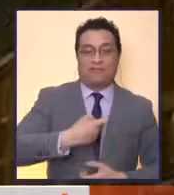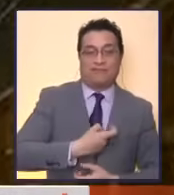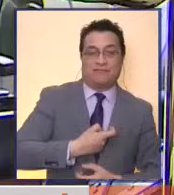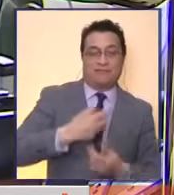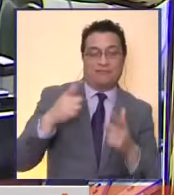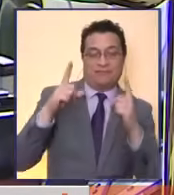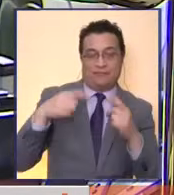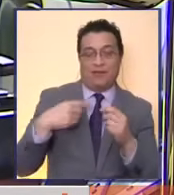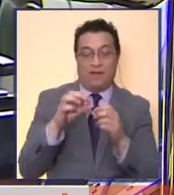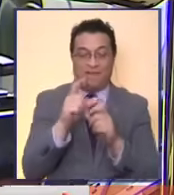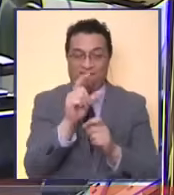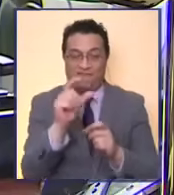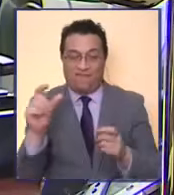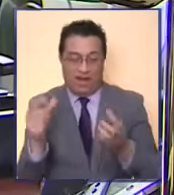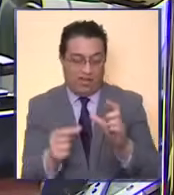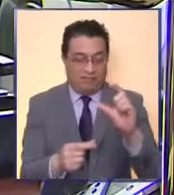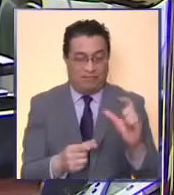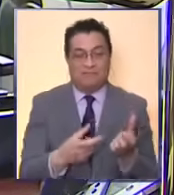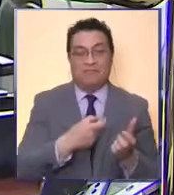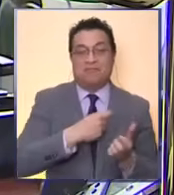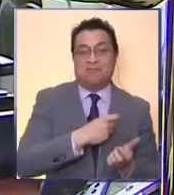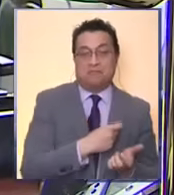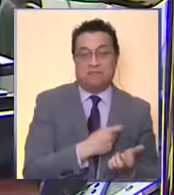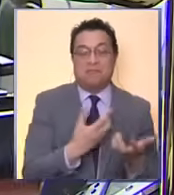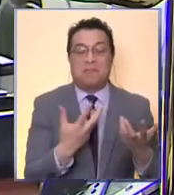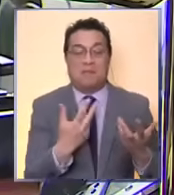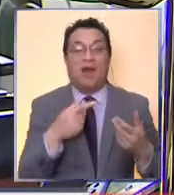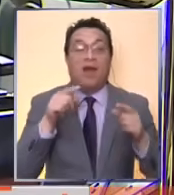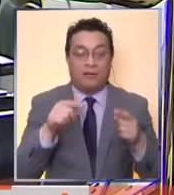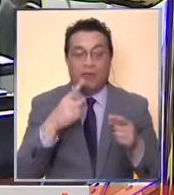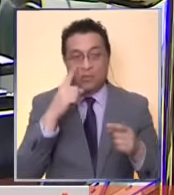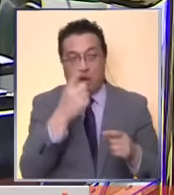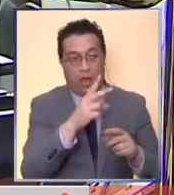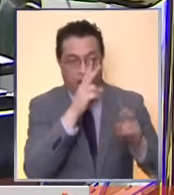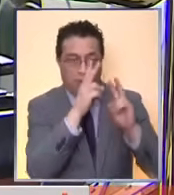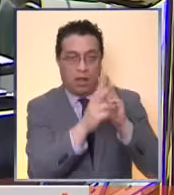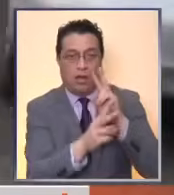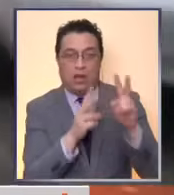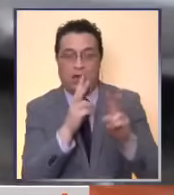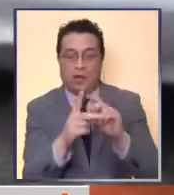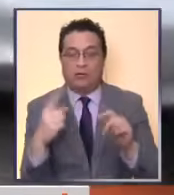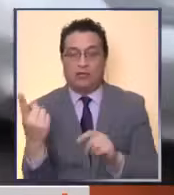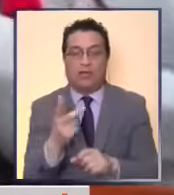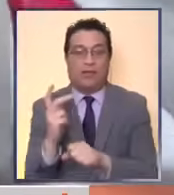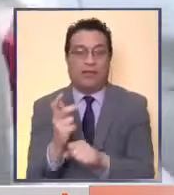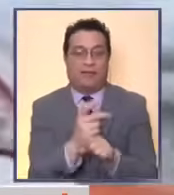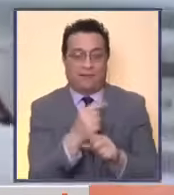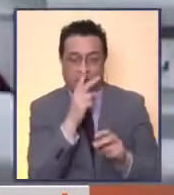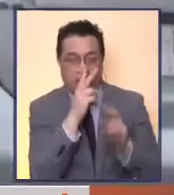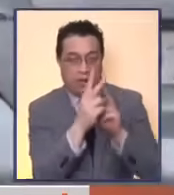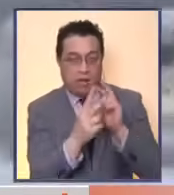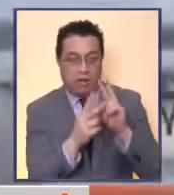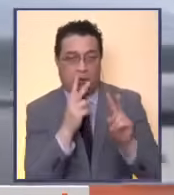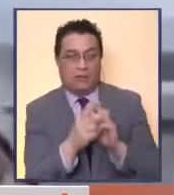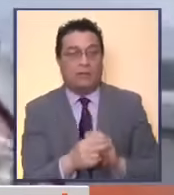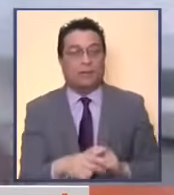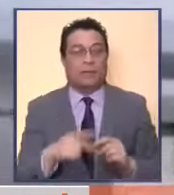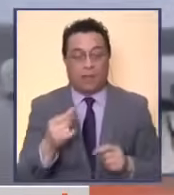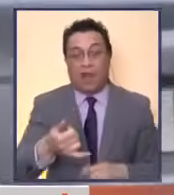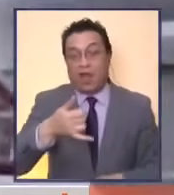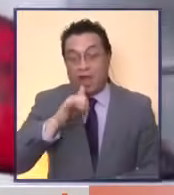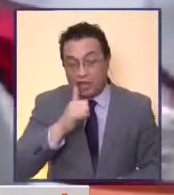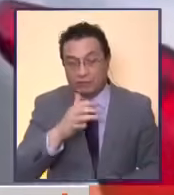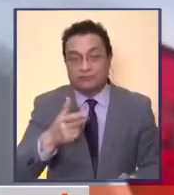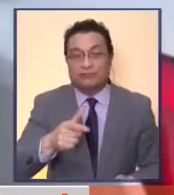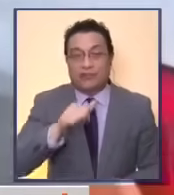excediendo munición. Y eso les da una valoración distinta dentro de sus grupos de pares. Algo más se pudo haber hecho. El alcohol, las drogas